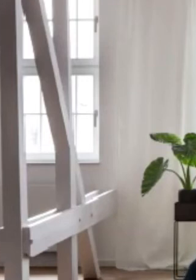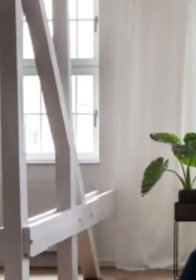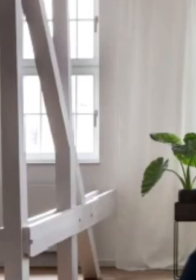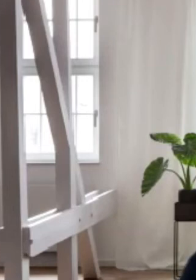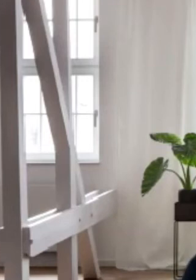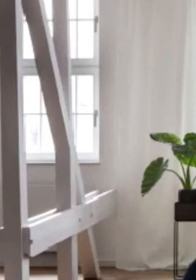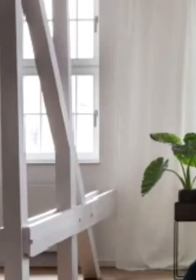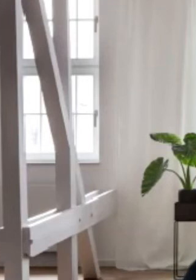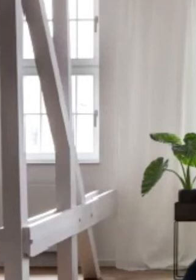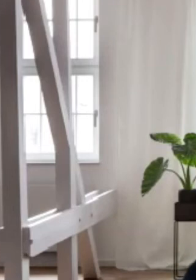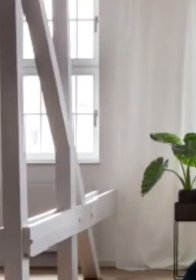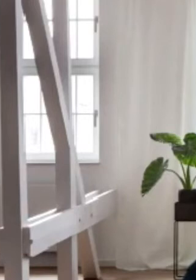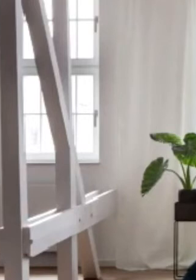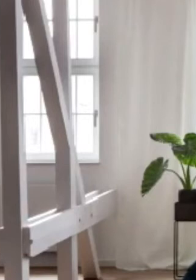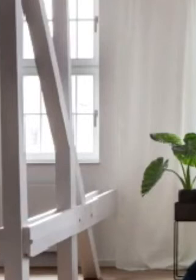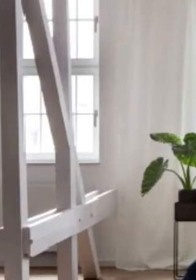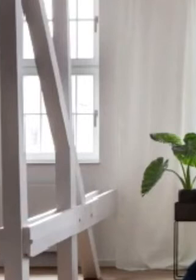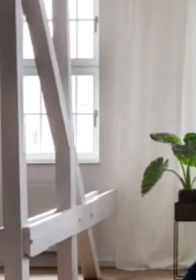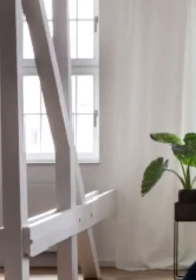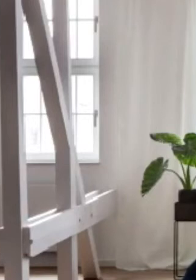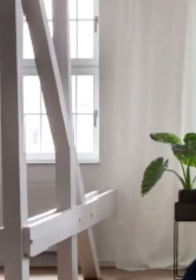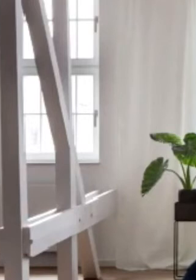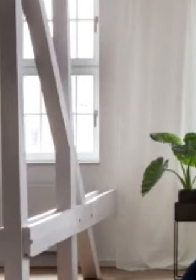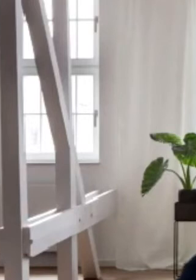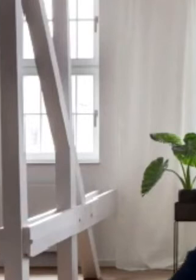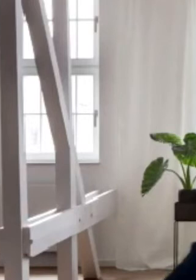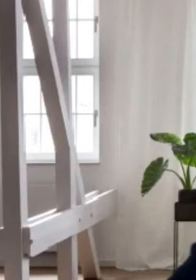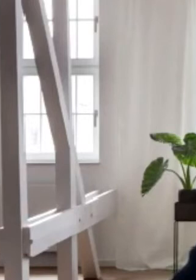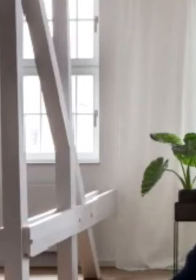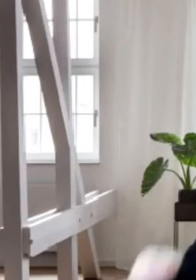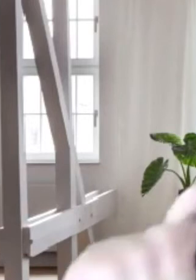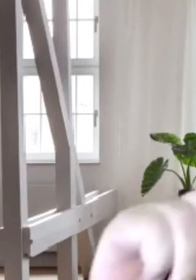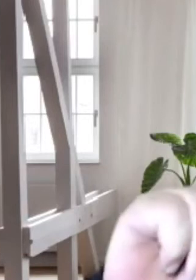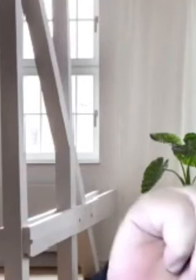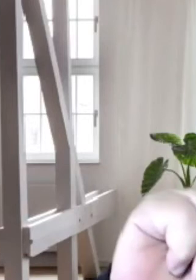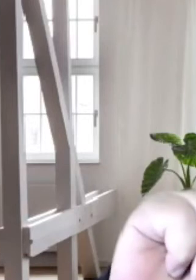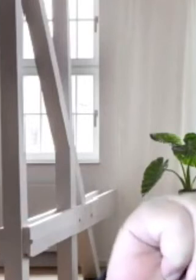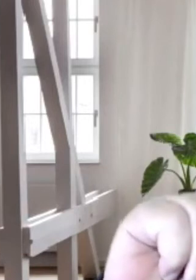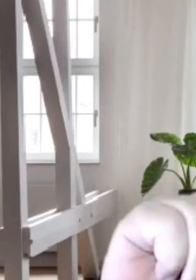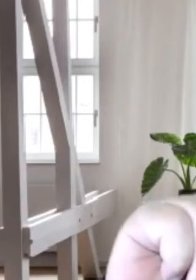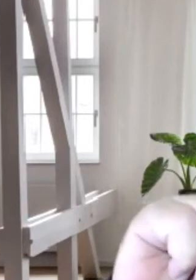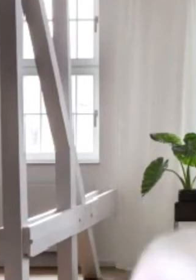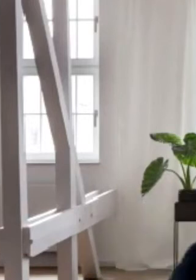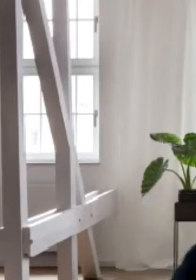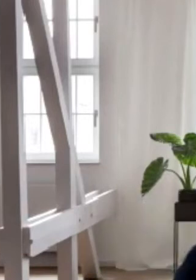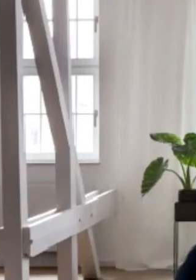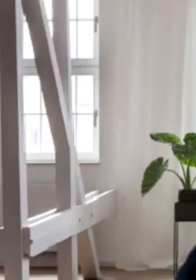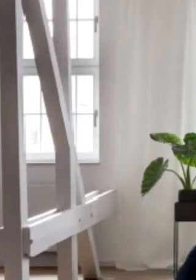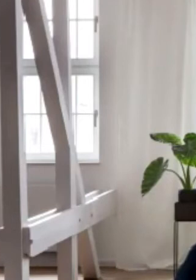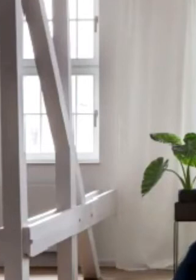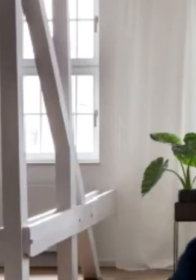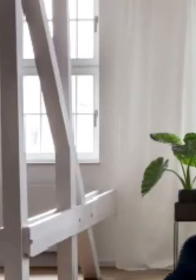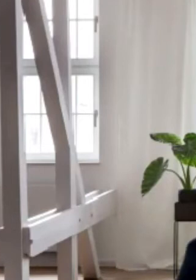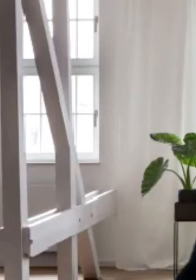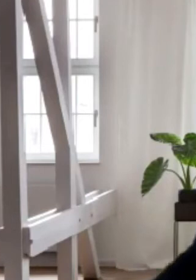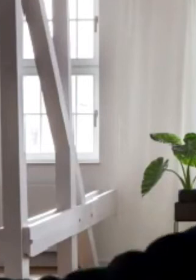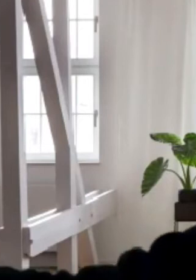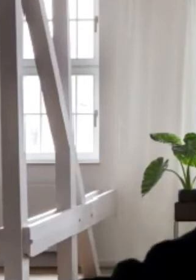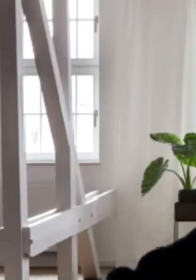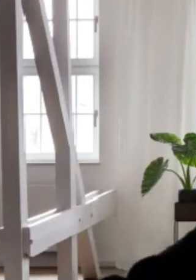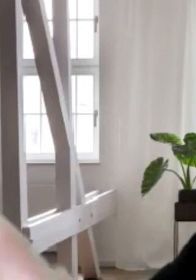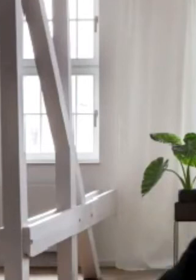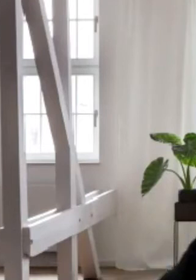de la Delta, de Sí. la variante Delta, es un fenómeno que demora desde que aparece. Hasta que